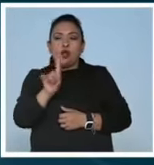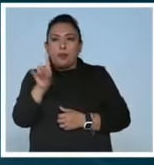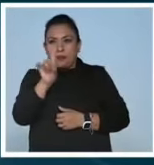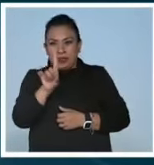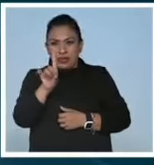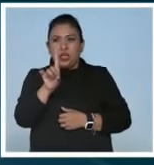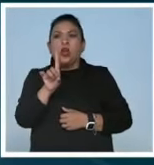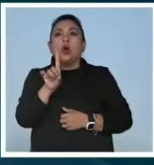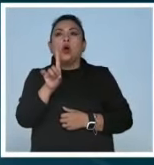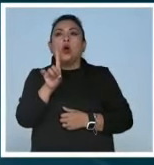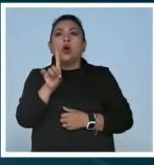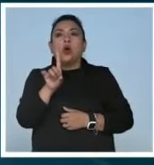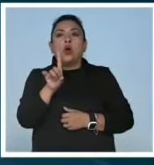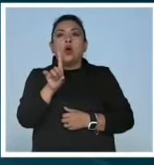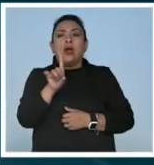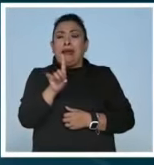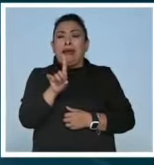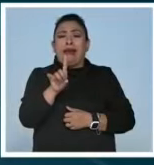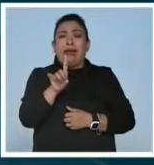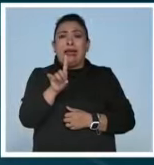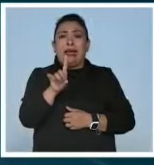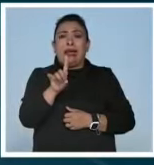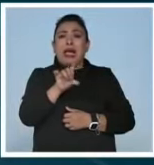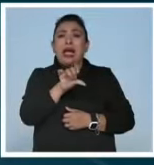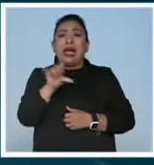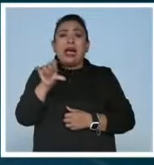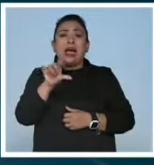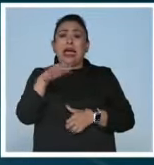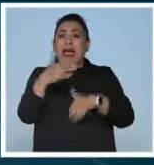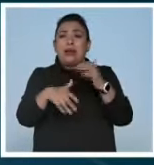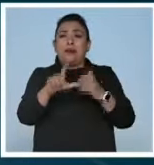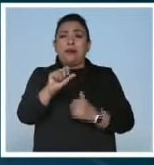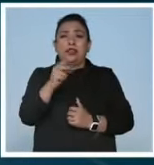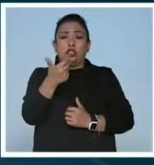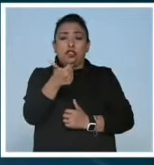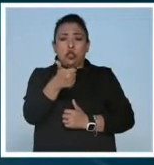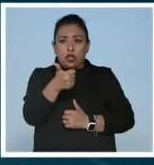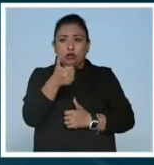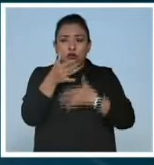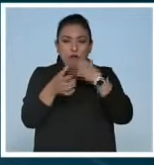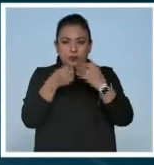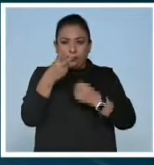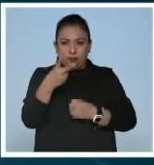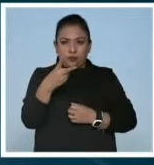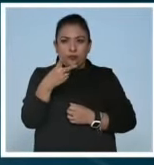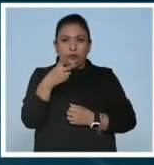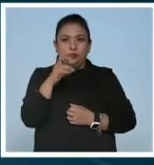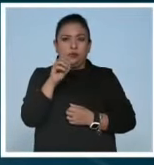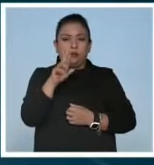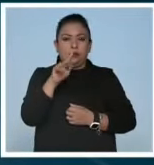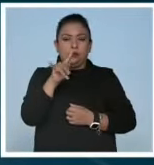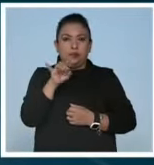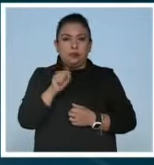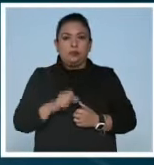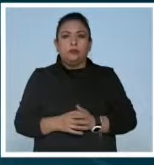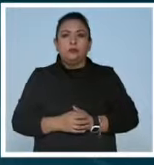domingo, a partir de este día y hasta el 28 de agosto. Noticias 22, Óscar